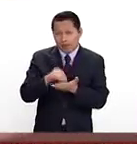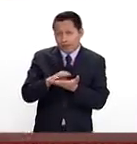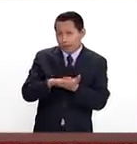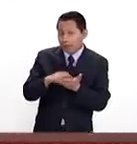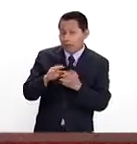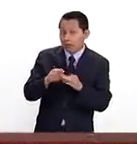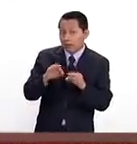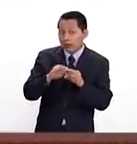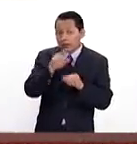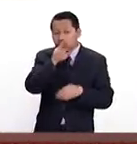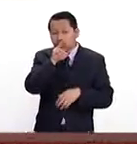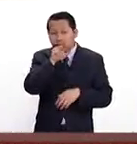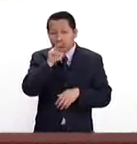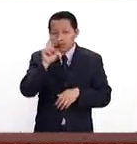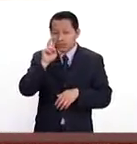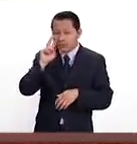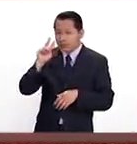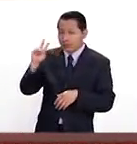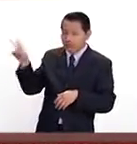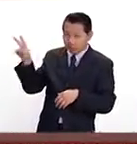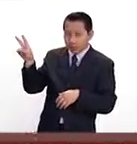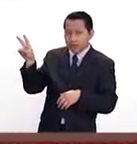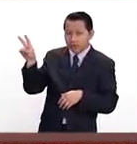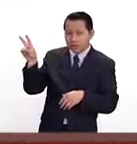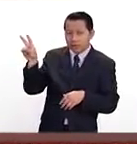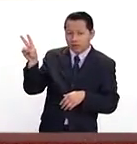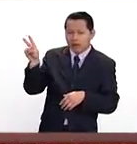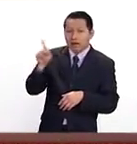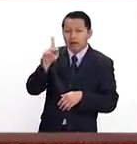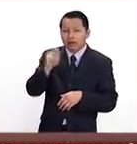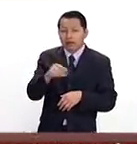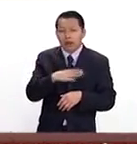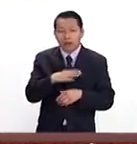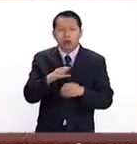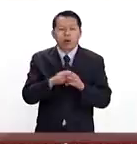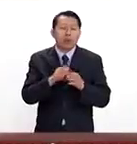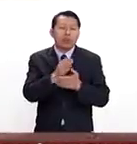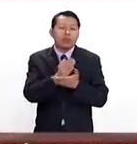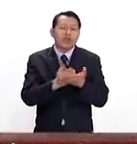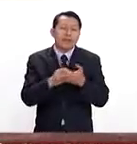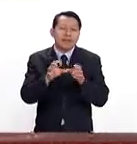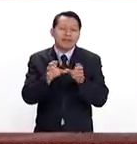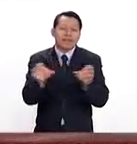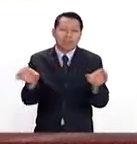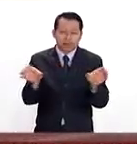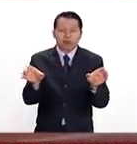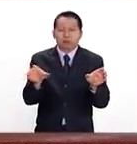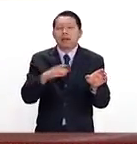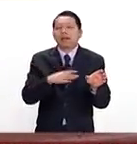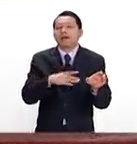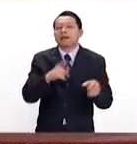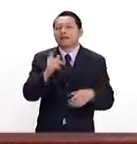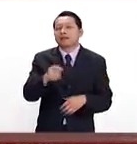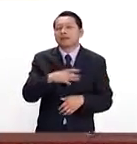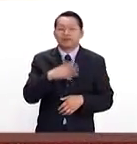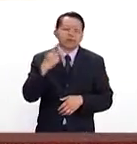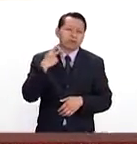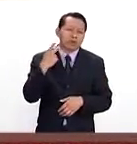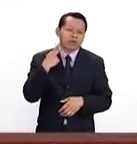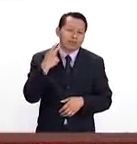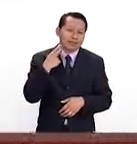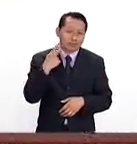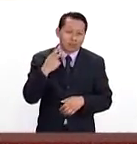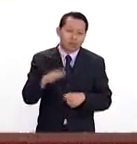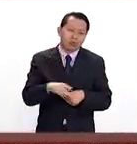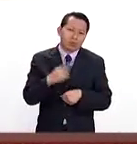los estadounidenses, y aquí ya lo habíamos mencionado, es el nivel de división que tienen a nivel político. Es